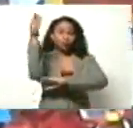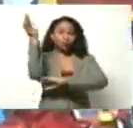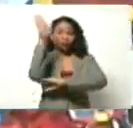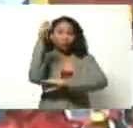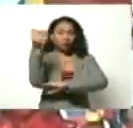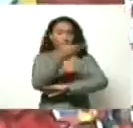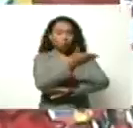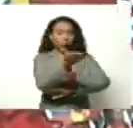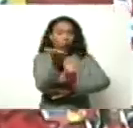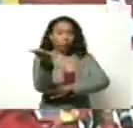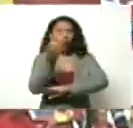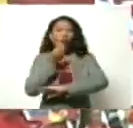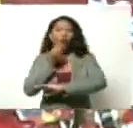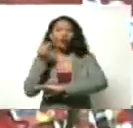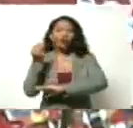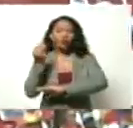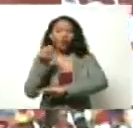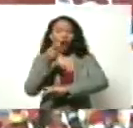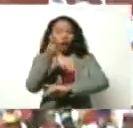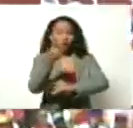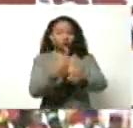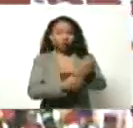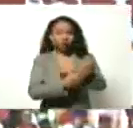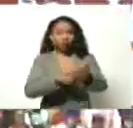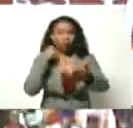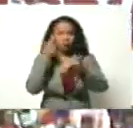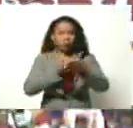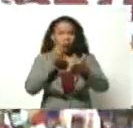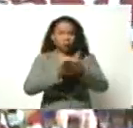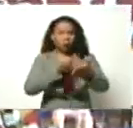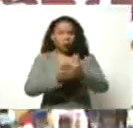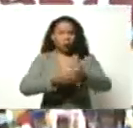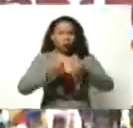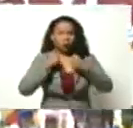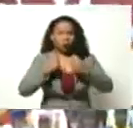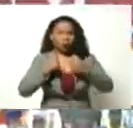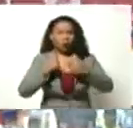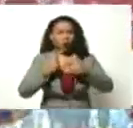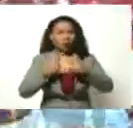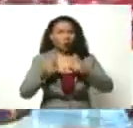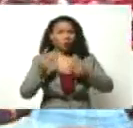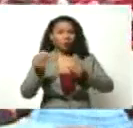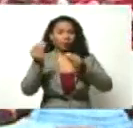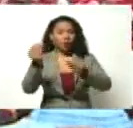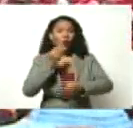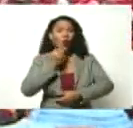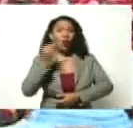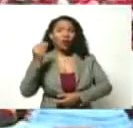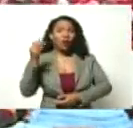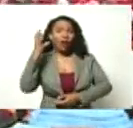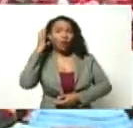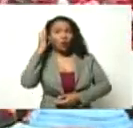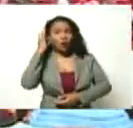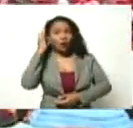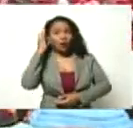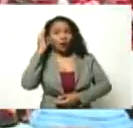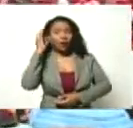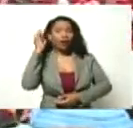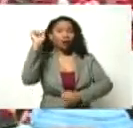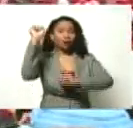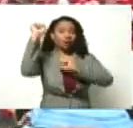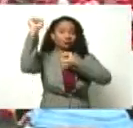a ustedes la juventud a ti hermano luchador incansable pero lo entregó a la juventud y le entregó a la mujer lo entregó a